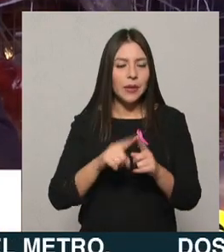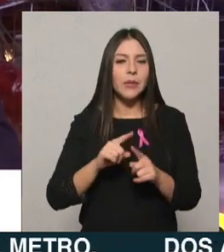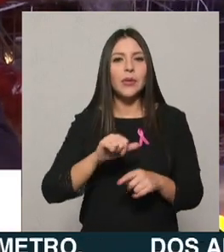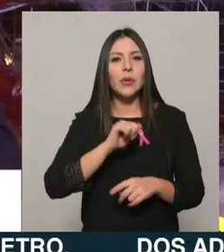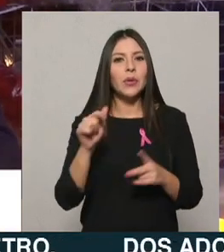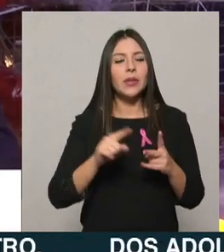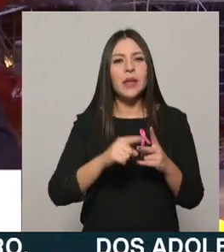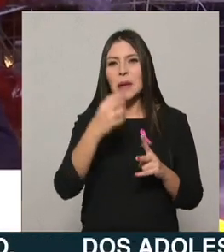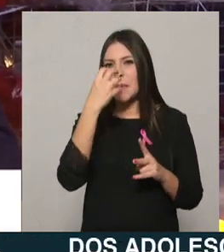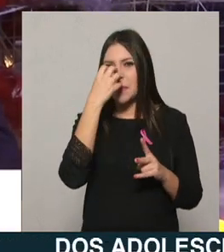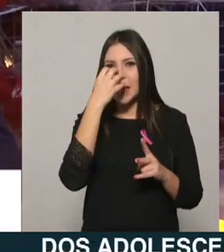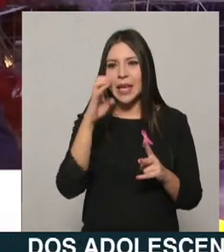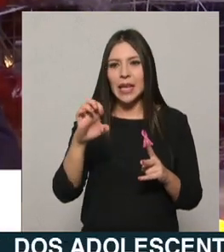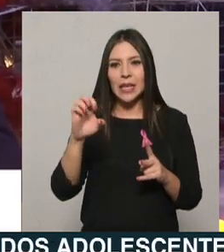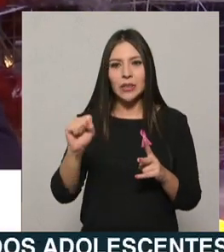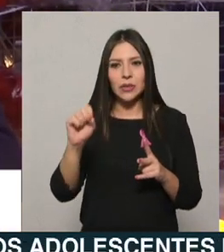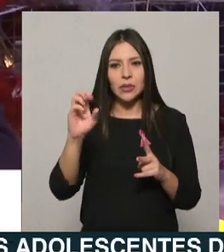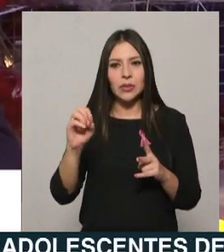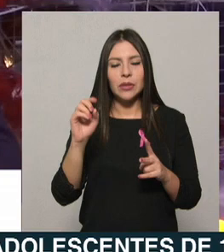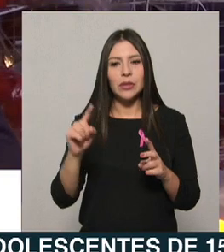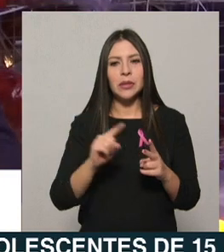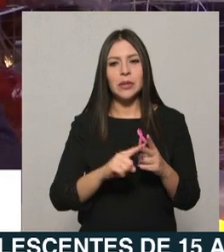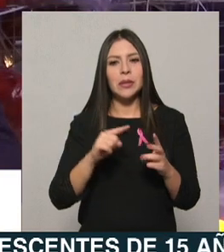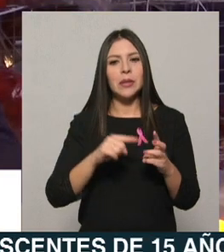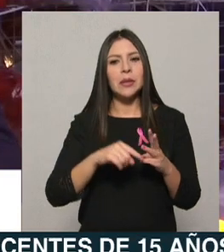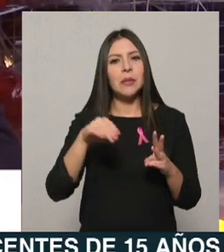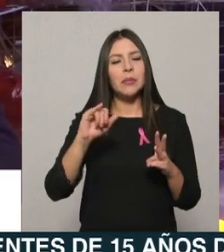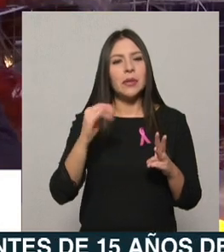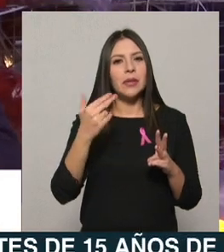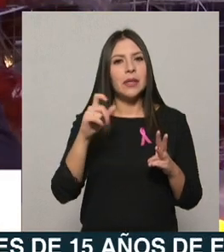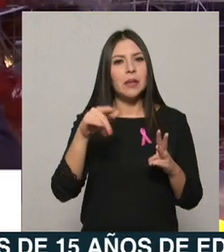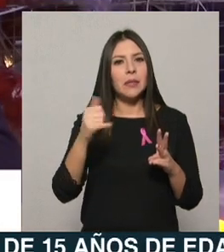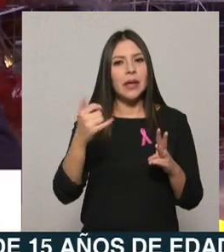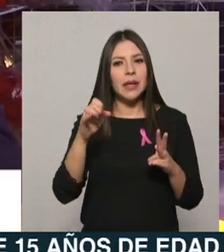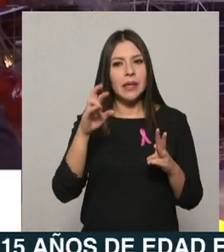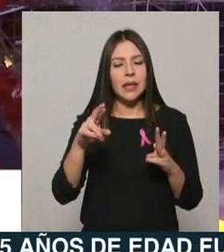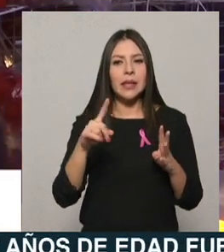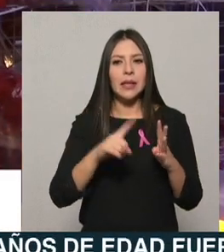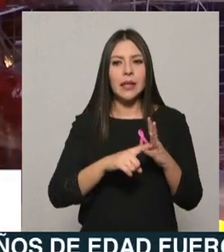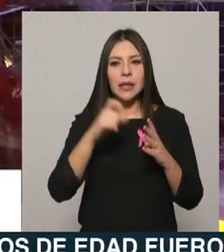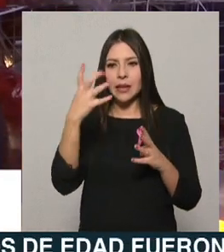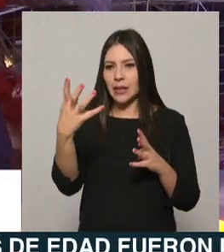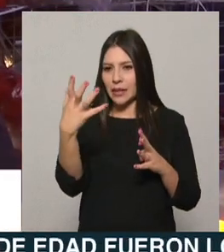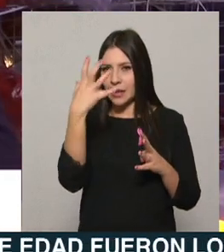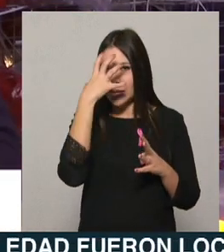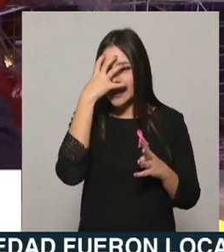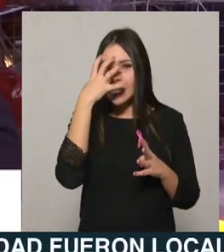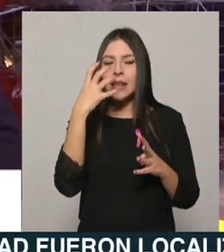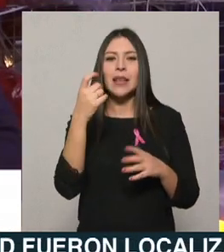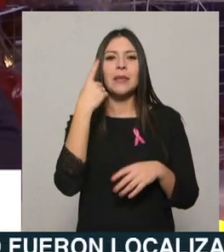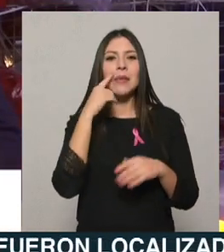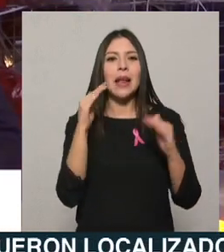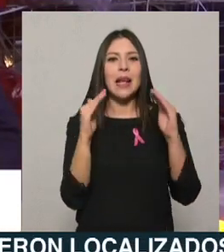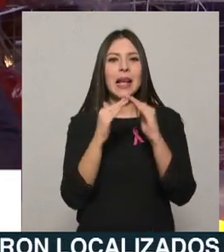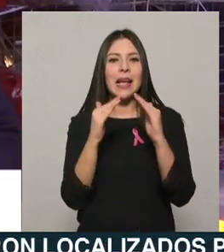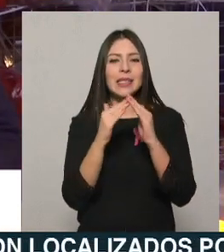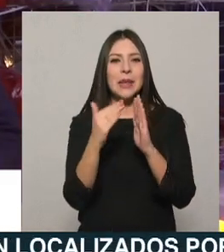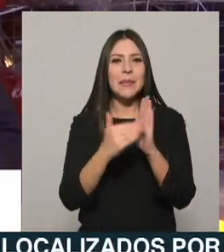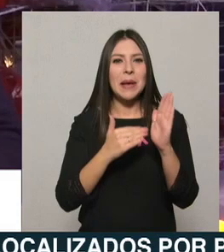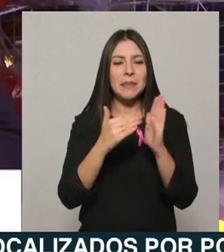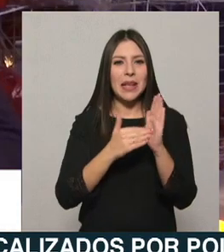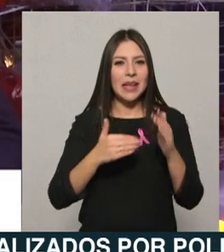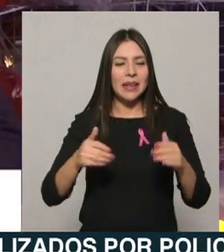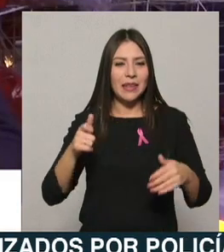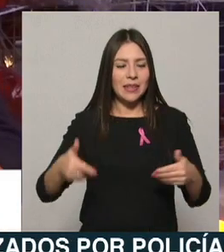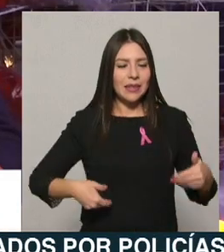eso, el Michael Myers, la máscara de papel, bueno, la casa de papel, perdón. Y